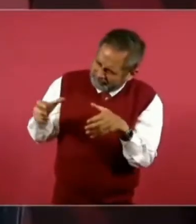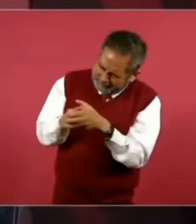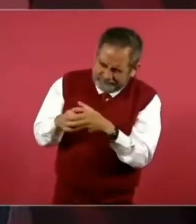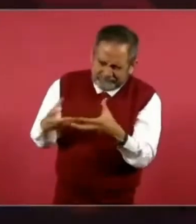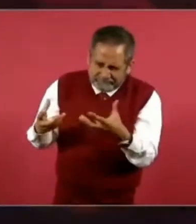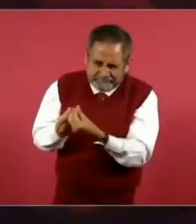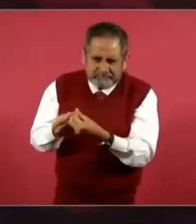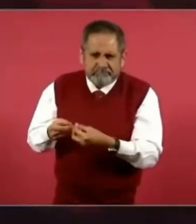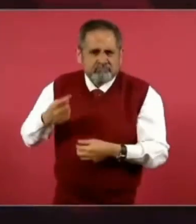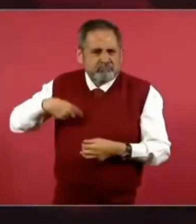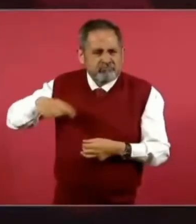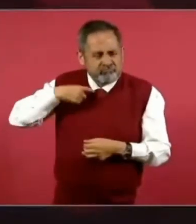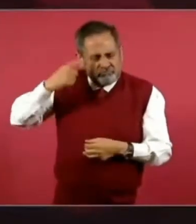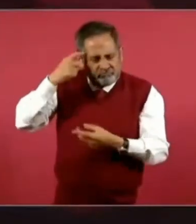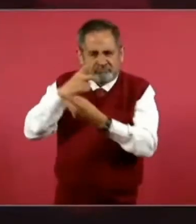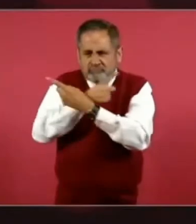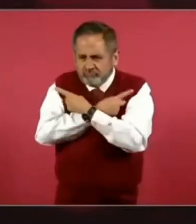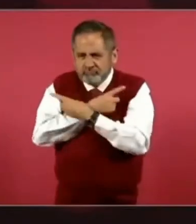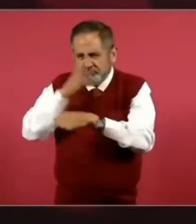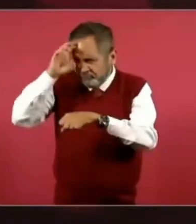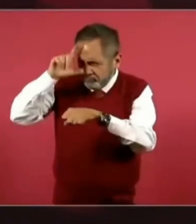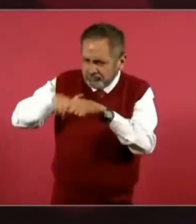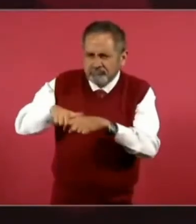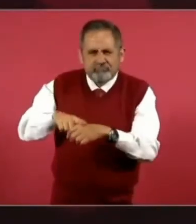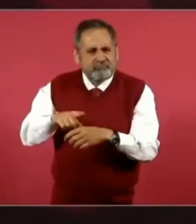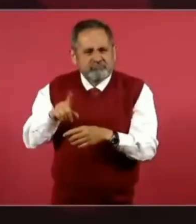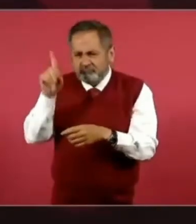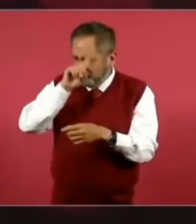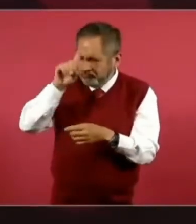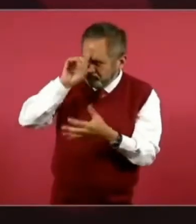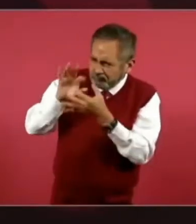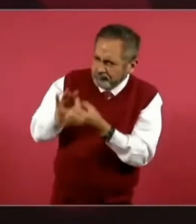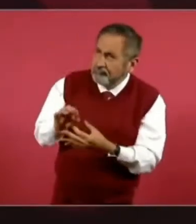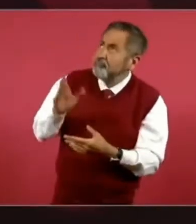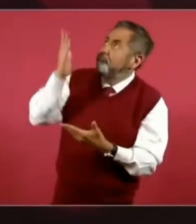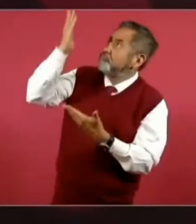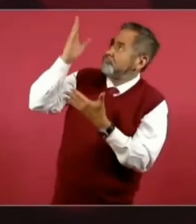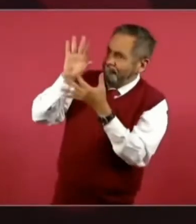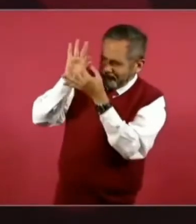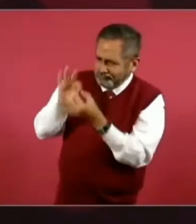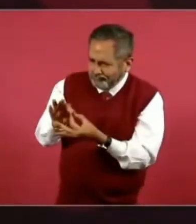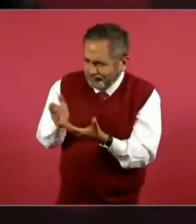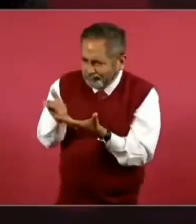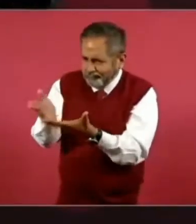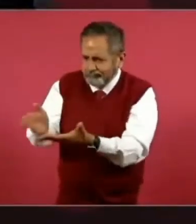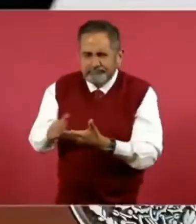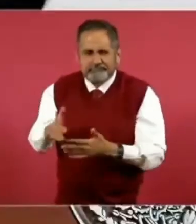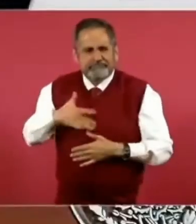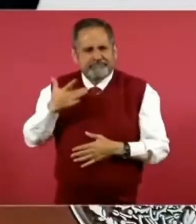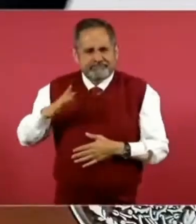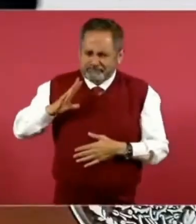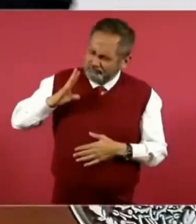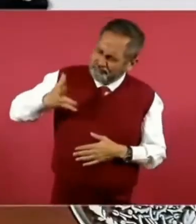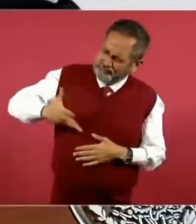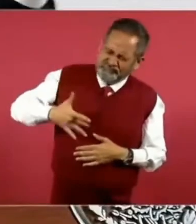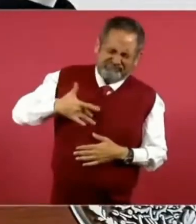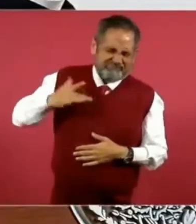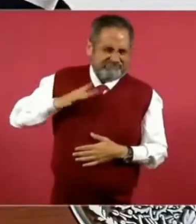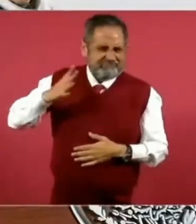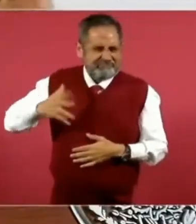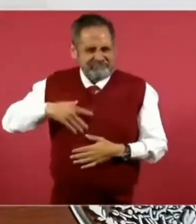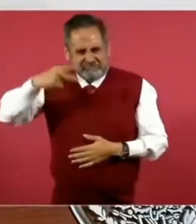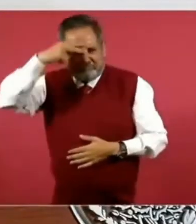que mantengamos valores culturales, morales, espirituales, sentirnos orgullosos de